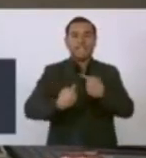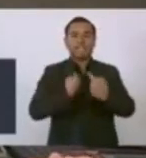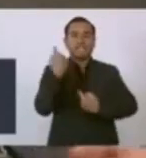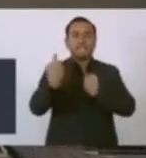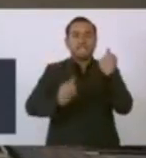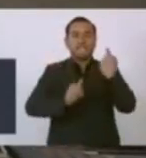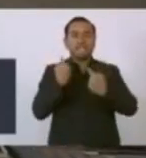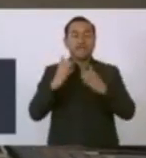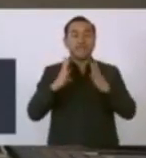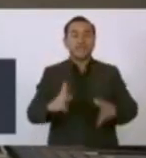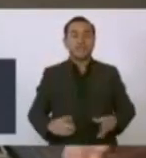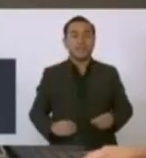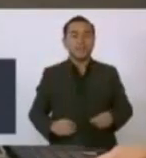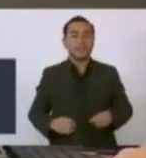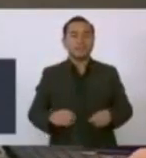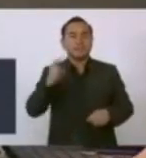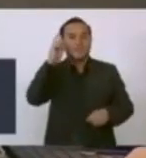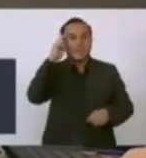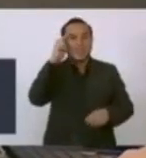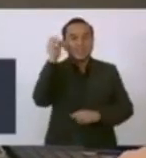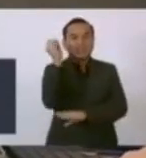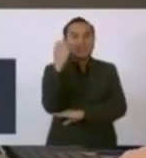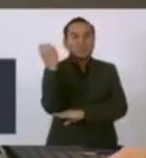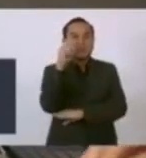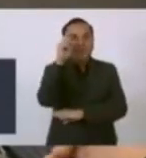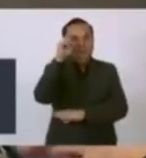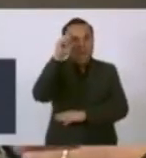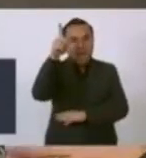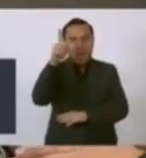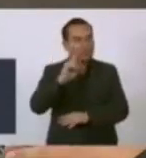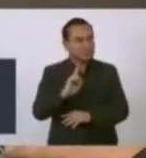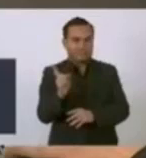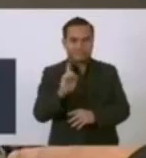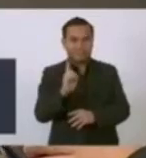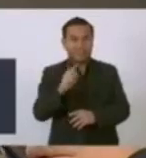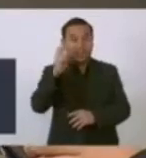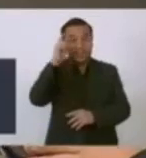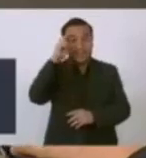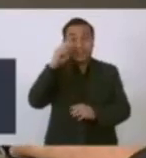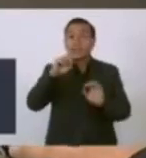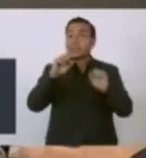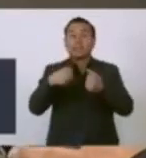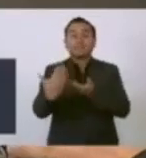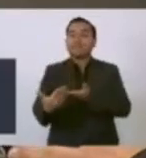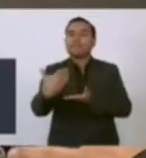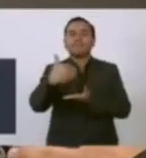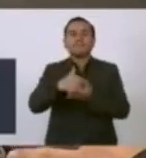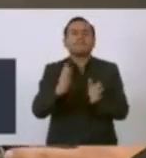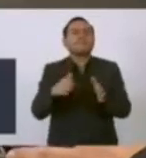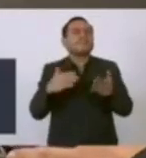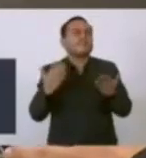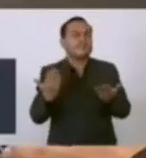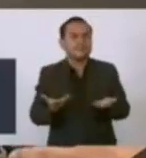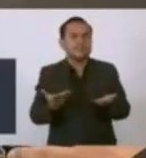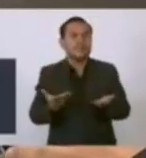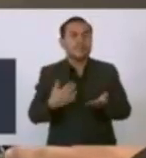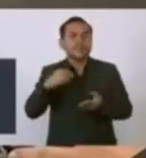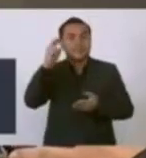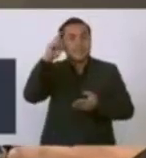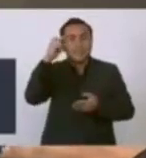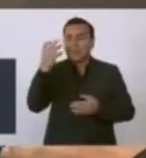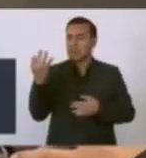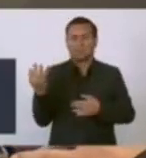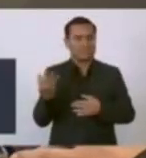íbamos a dañar el turismo, de que no valía la pena hacer restricciones de viaje completas porque no era